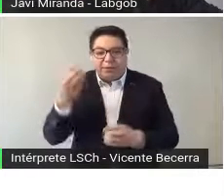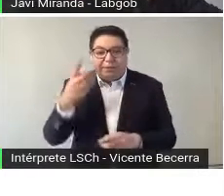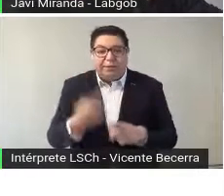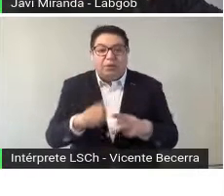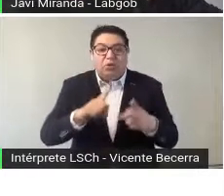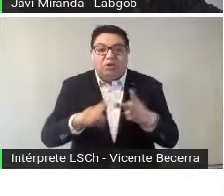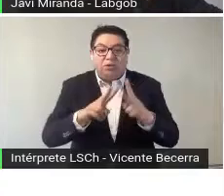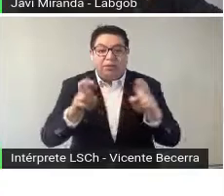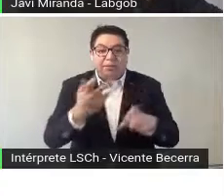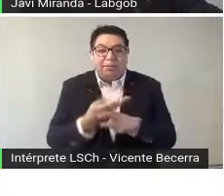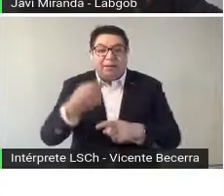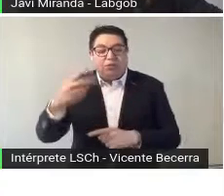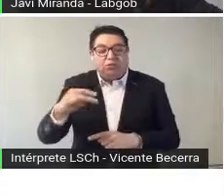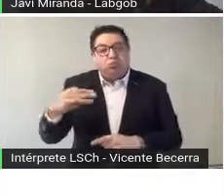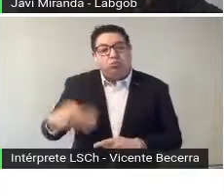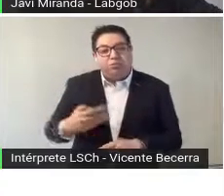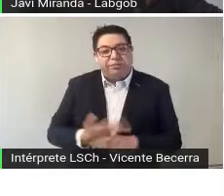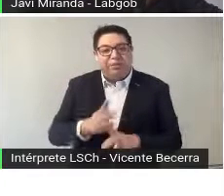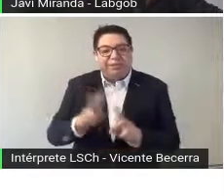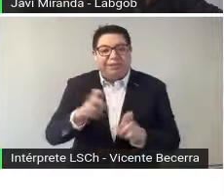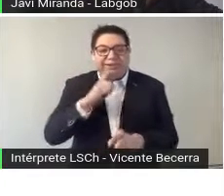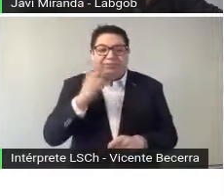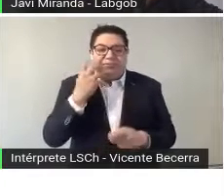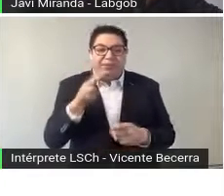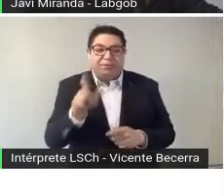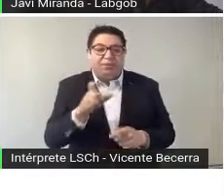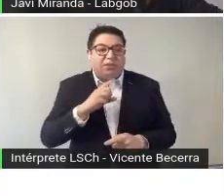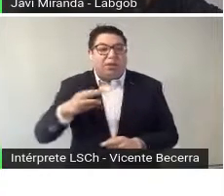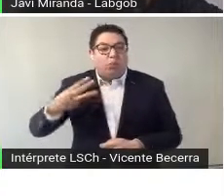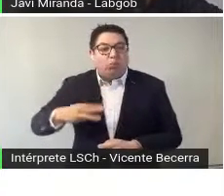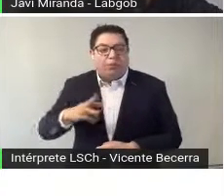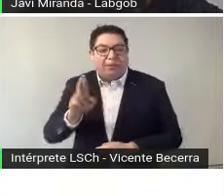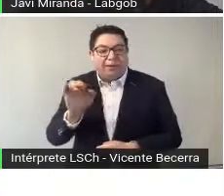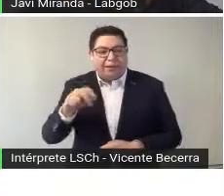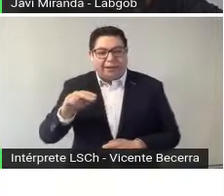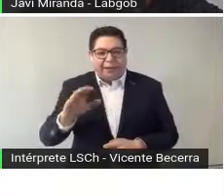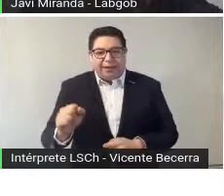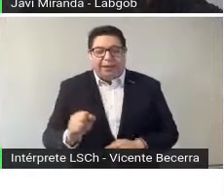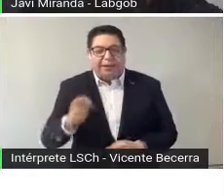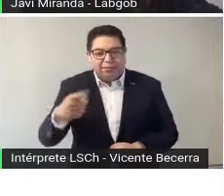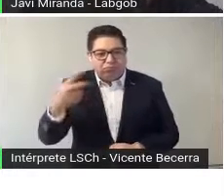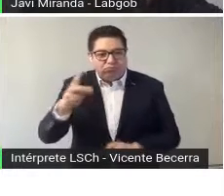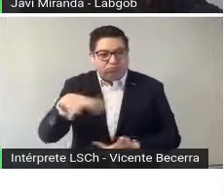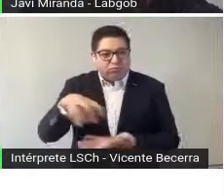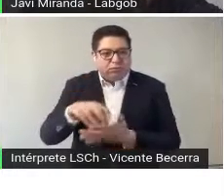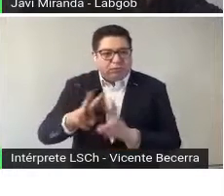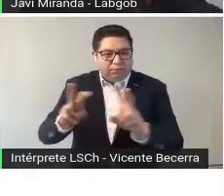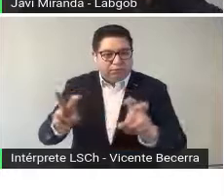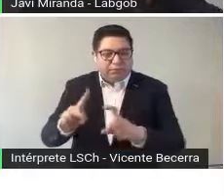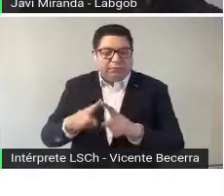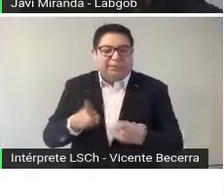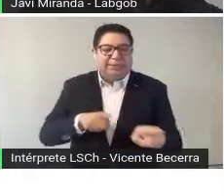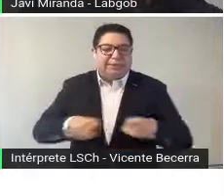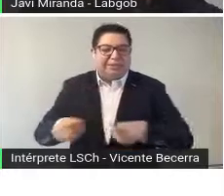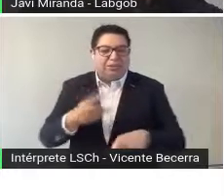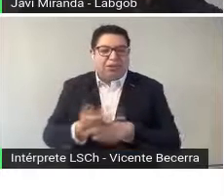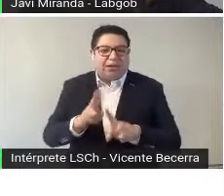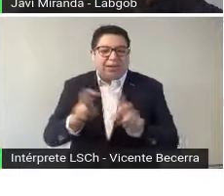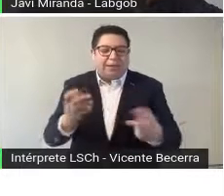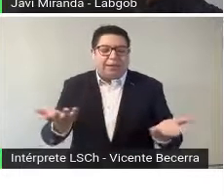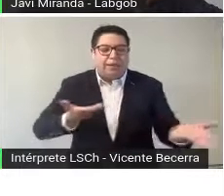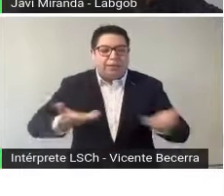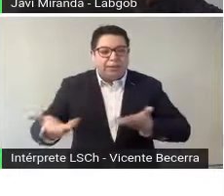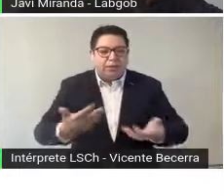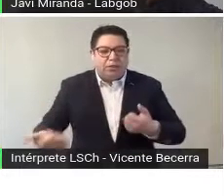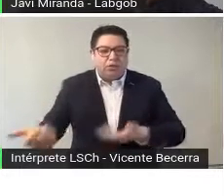de innovación municipal, viendo el caso de la Municipalidad de Renca, cómo mejorar la gestión del Estado a través de colaboración con